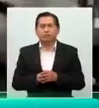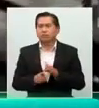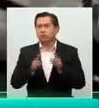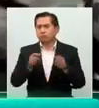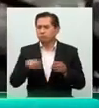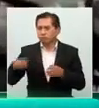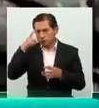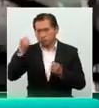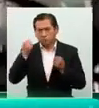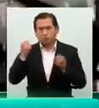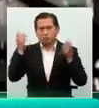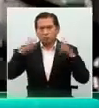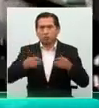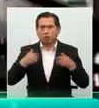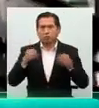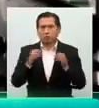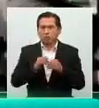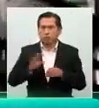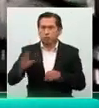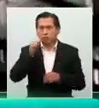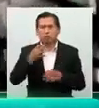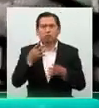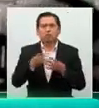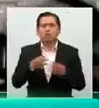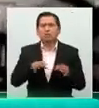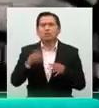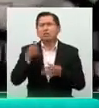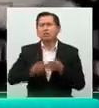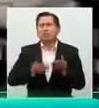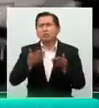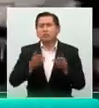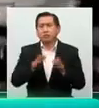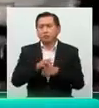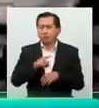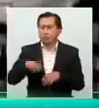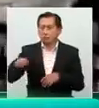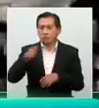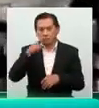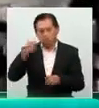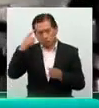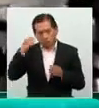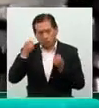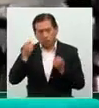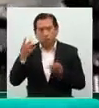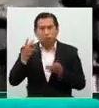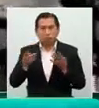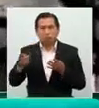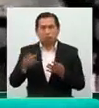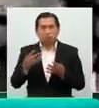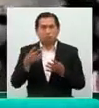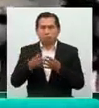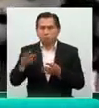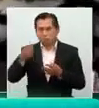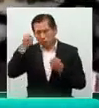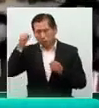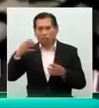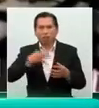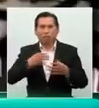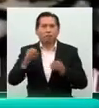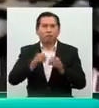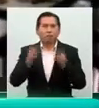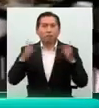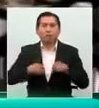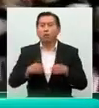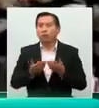sus medidas, esto justamente por parte de las reclusas. ¿Qué van a hacer en caso de ellas endurezcan lo que tienen previsto para realizar en forma de protesta en el